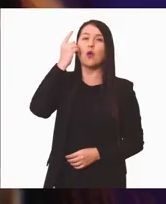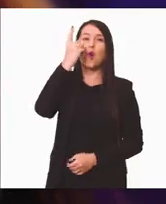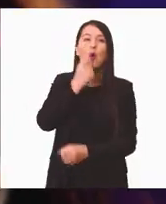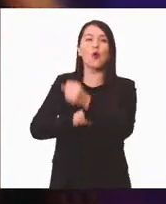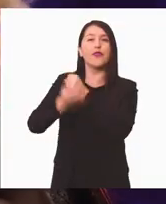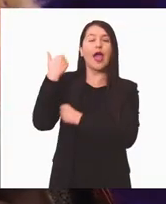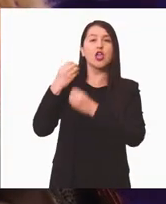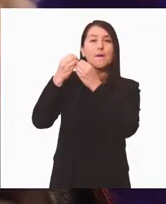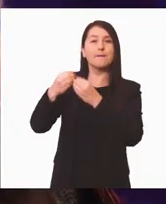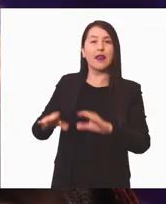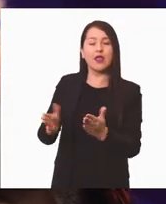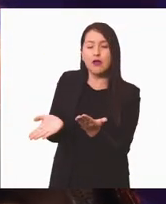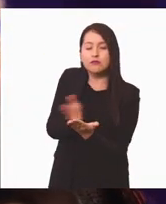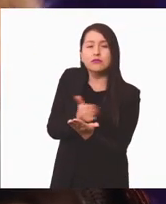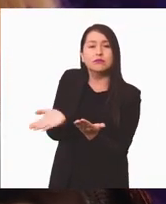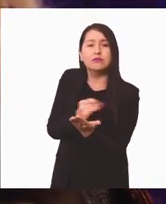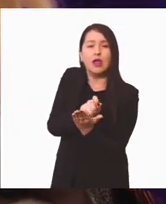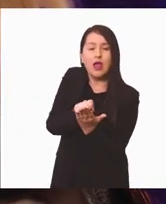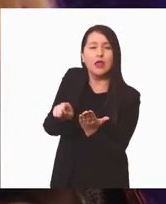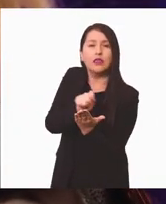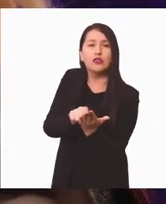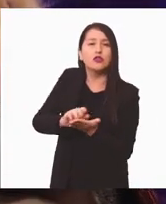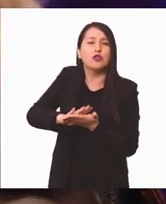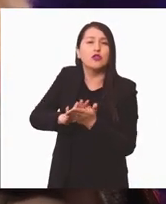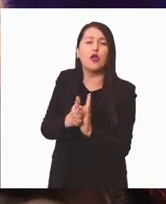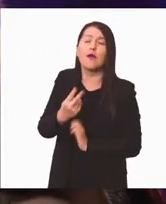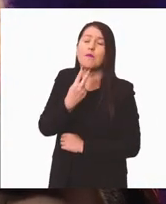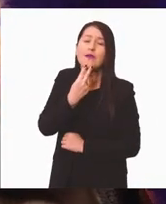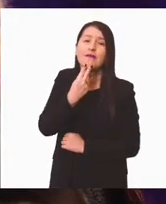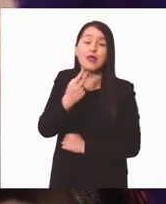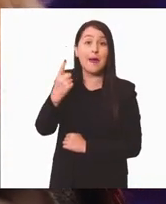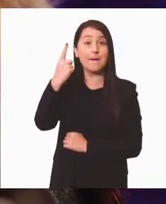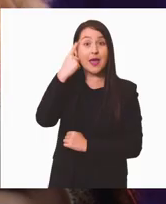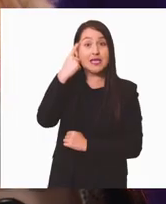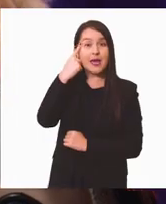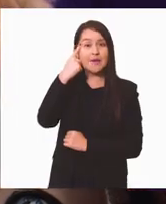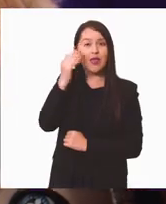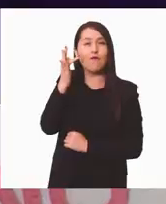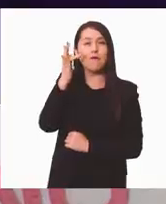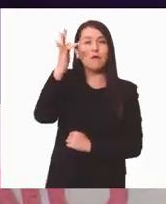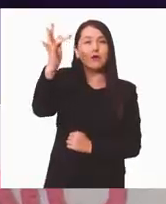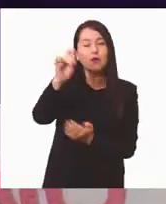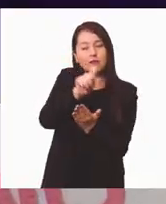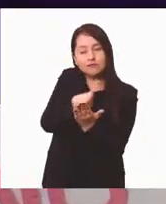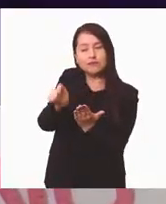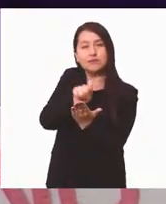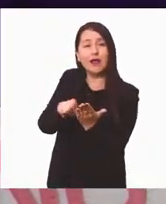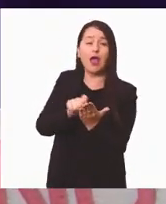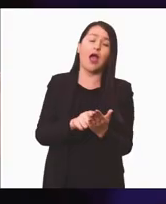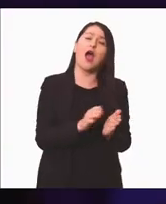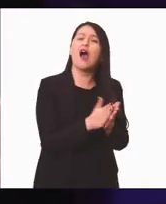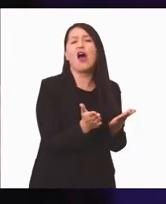importante. Una bitácora donde anotaba todo lo que me pasaba en el día. Mis pensamientos y metas para el futuro. ¡Ay, un diario de